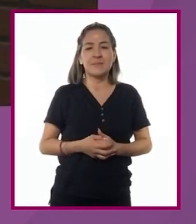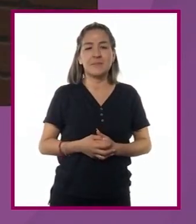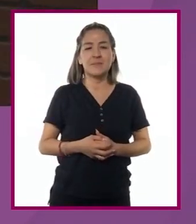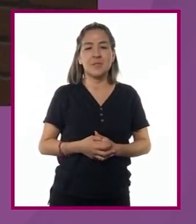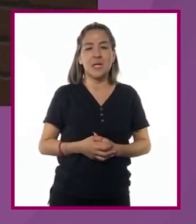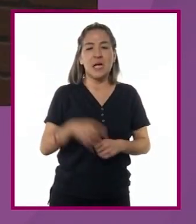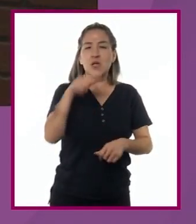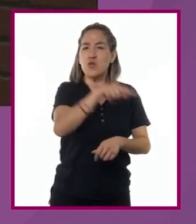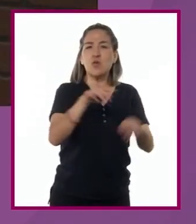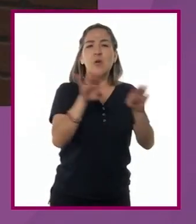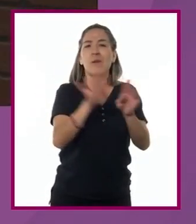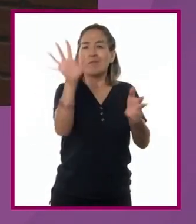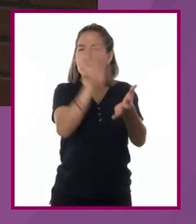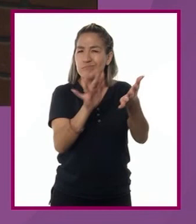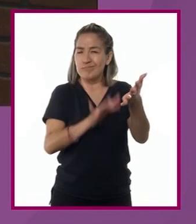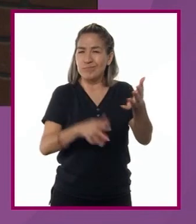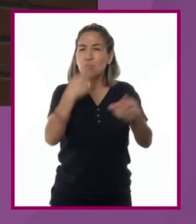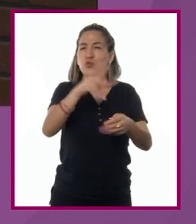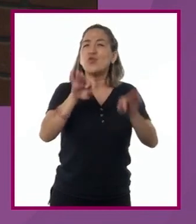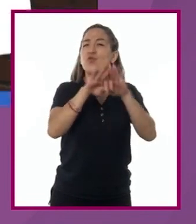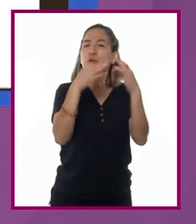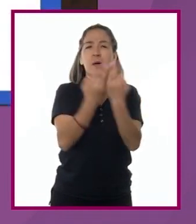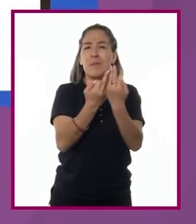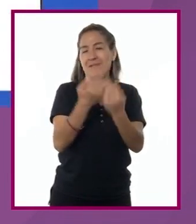Una estructura muy sencilla.